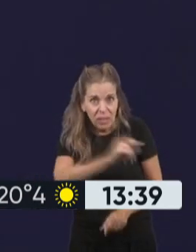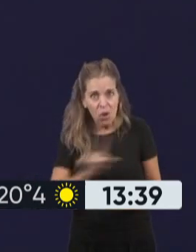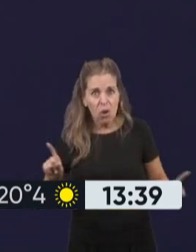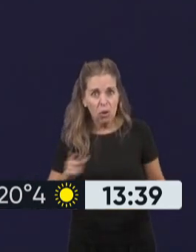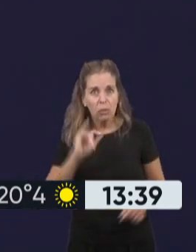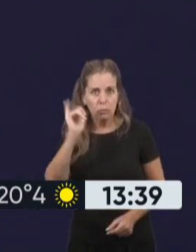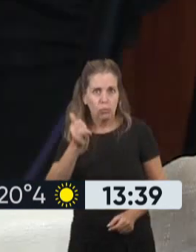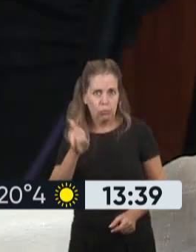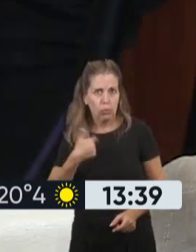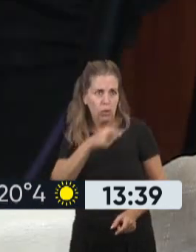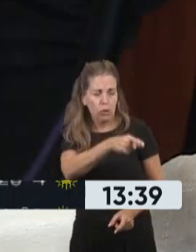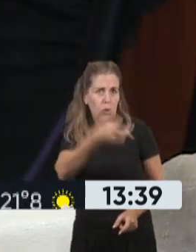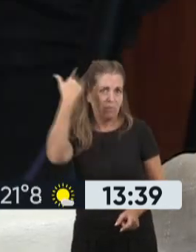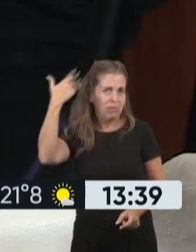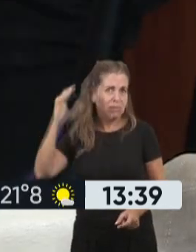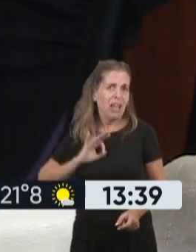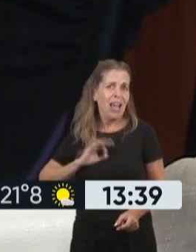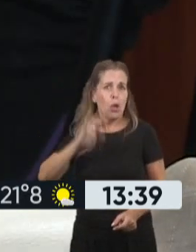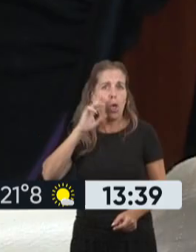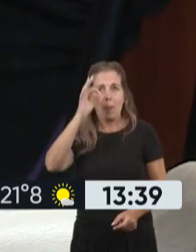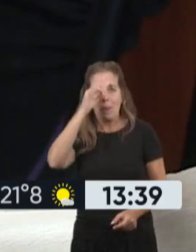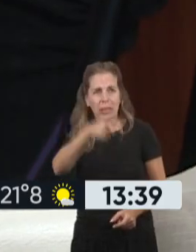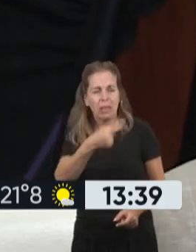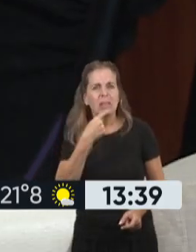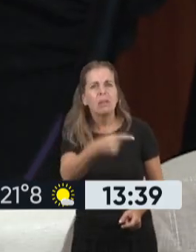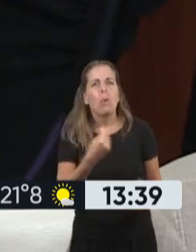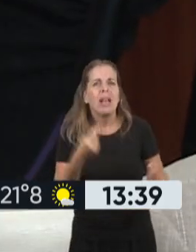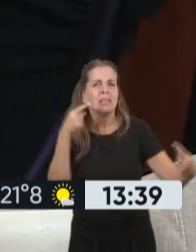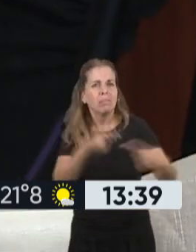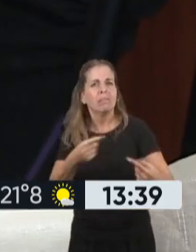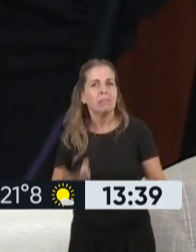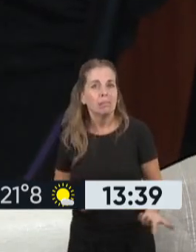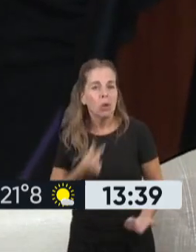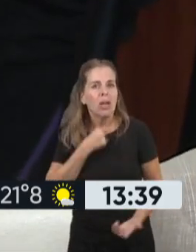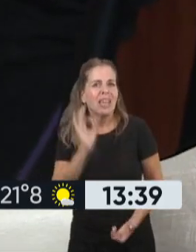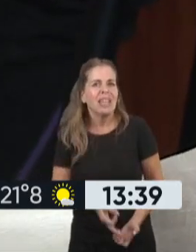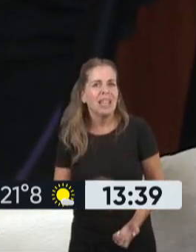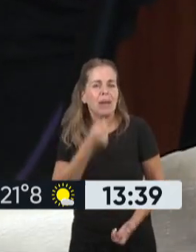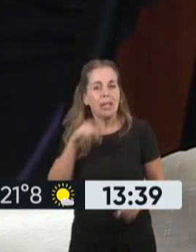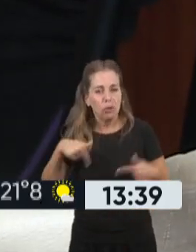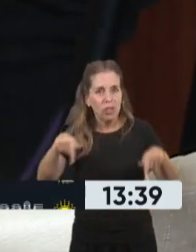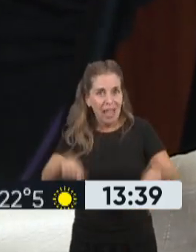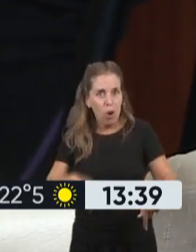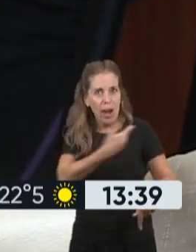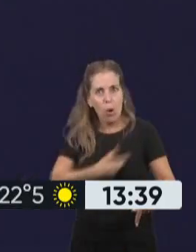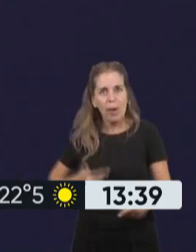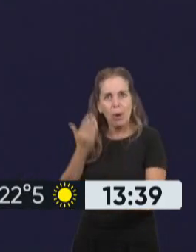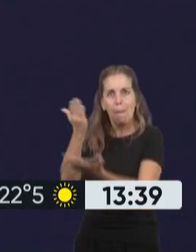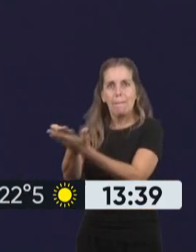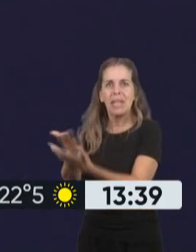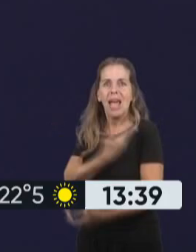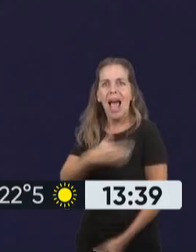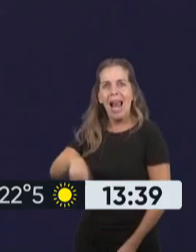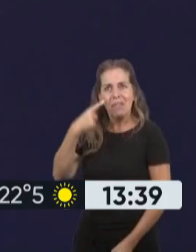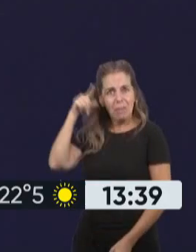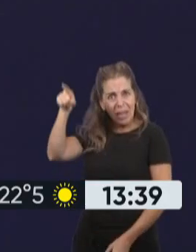supuesto. ¿Y cuál es la inconsistencia? No, quería saber si el gobierno, si este es un fracaso del gobierno, tener que volver a recurrir al FMI. No,